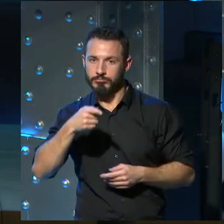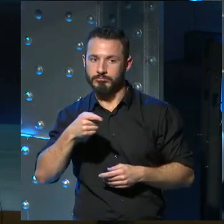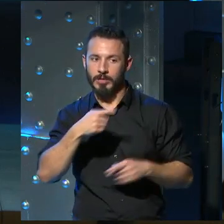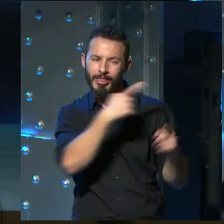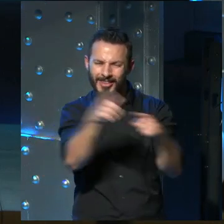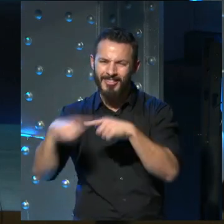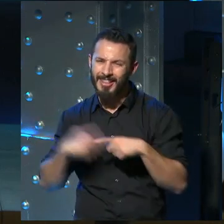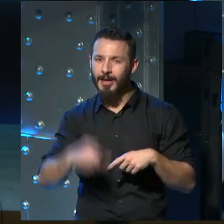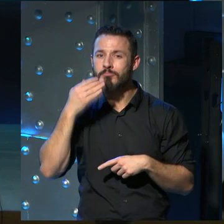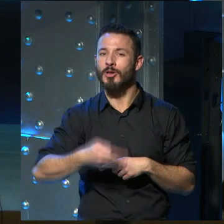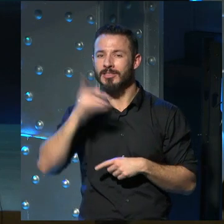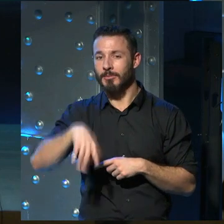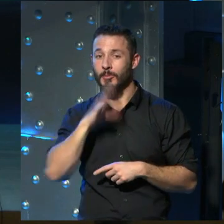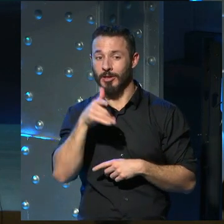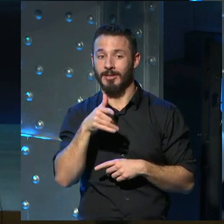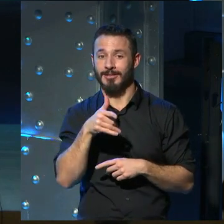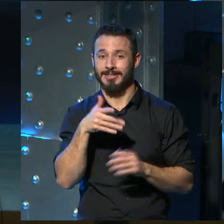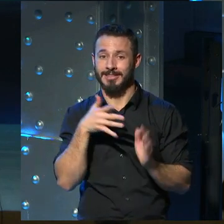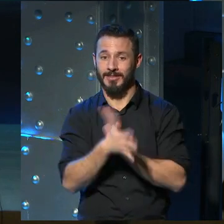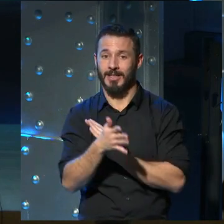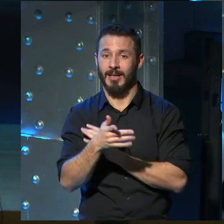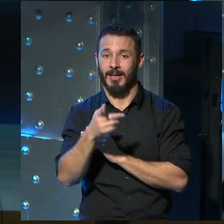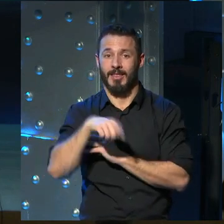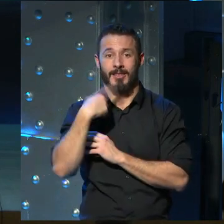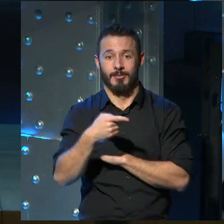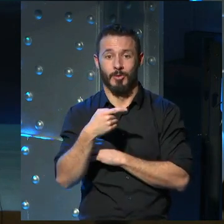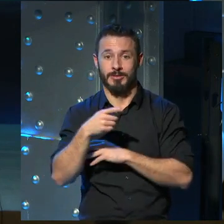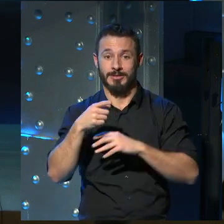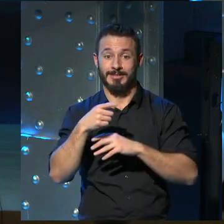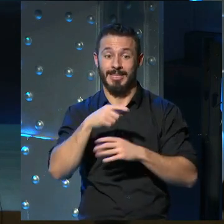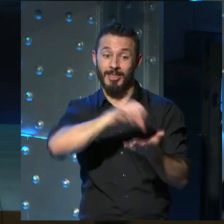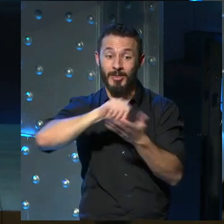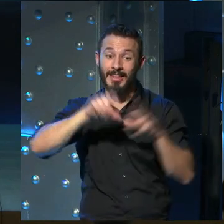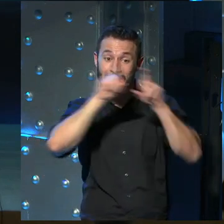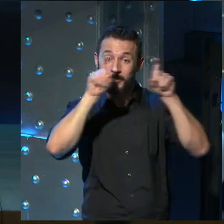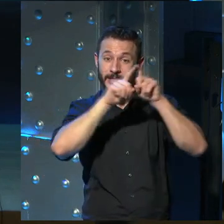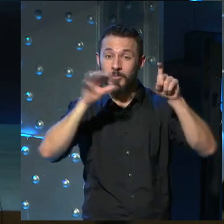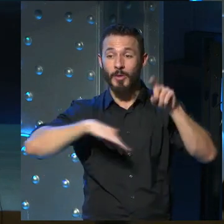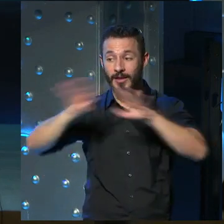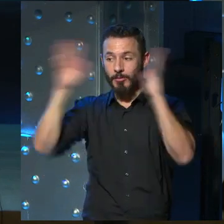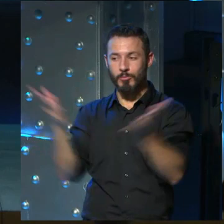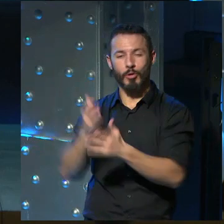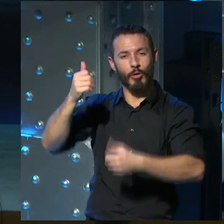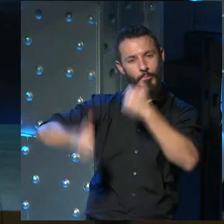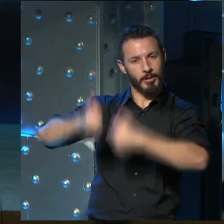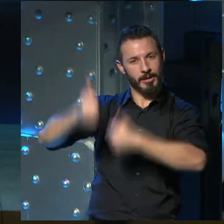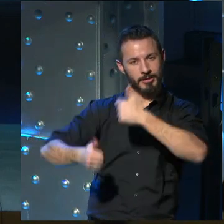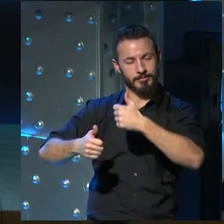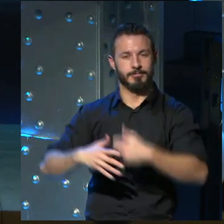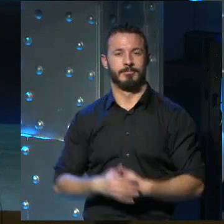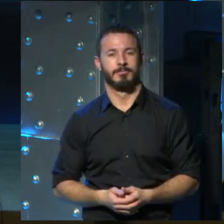ellas están ahora mismo compitiendo en sus empresas en mercados internacionales, ¿no?